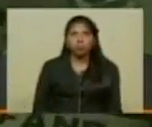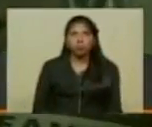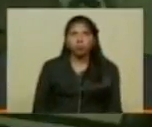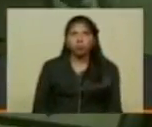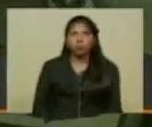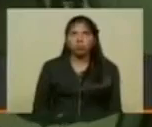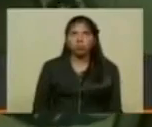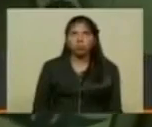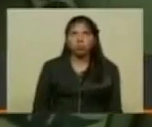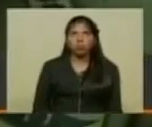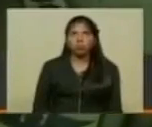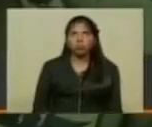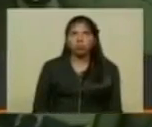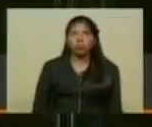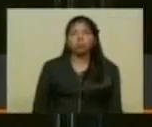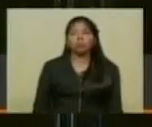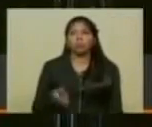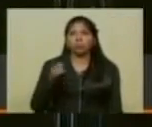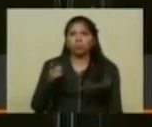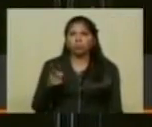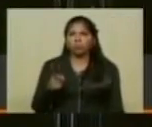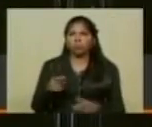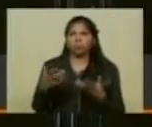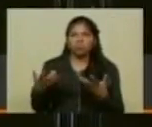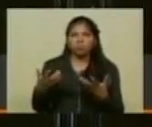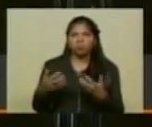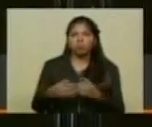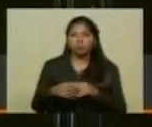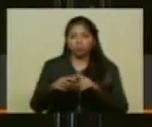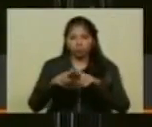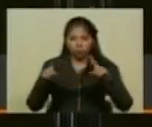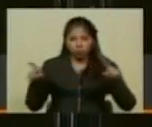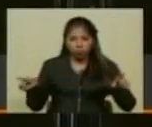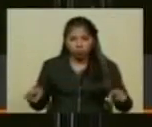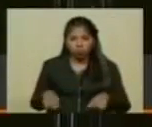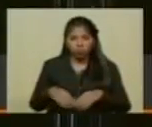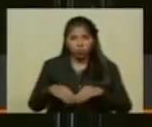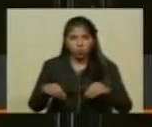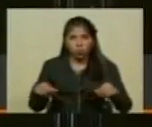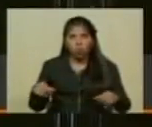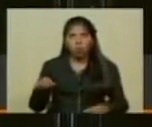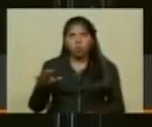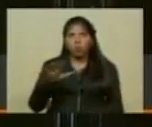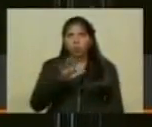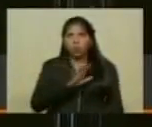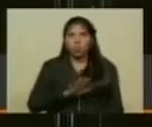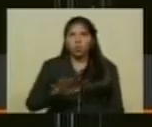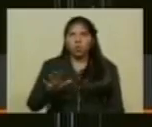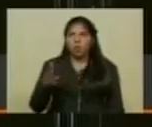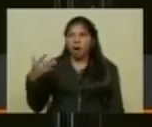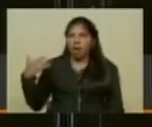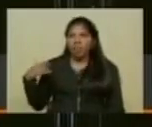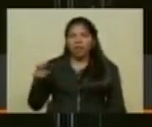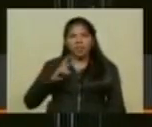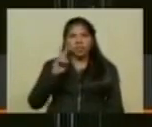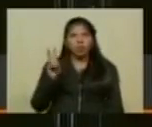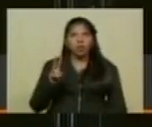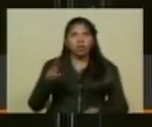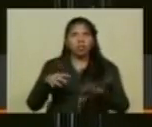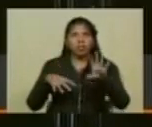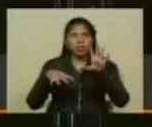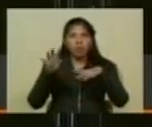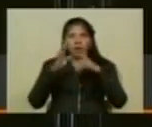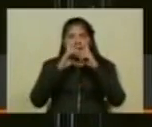Enmarquémosla en la batalla geopolítica en la que está Venezuela desde hace 18, 19, casi 20